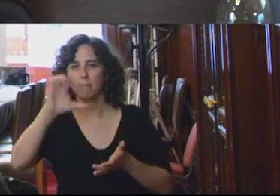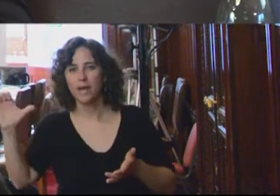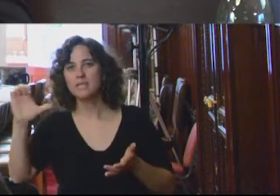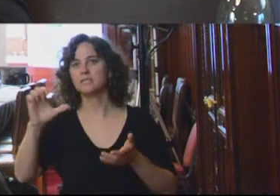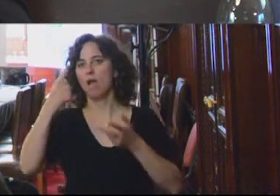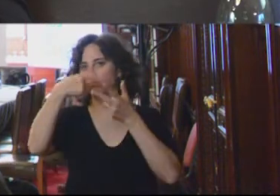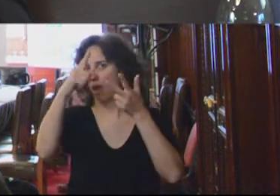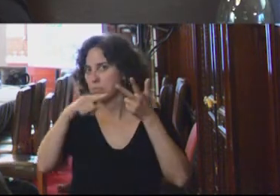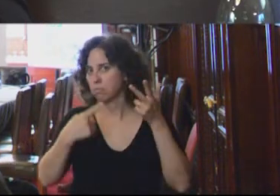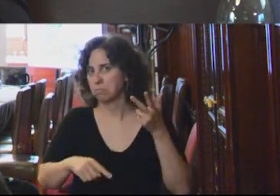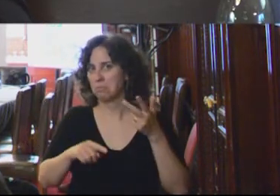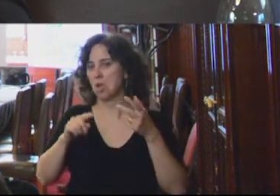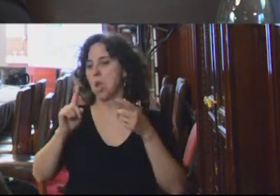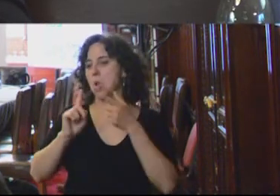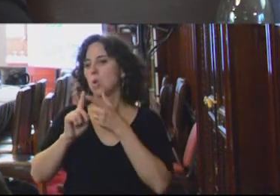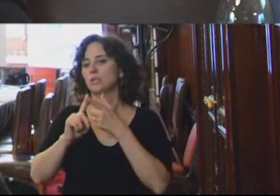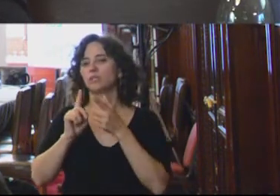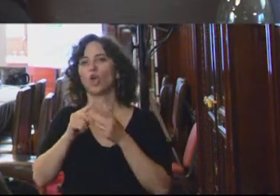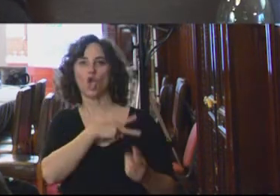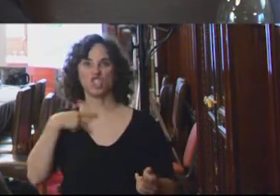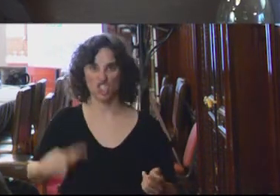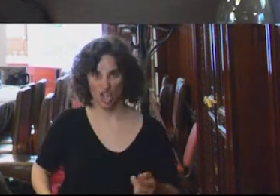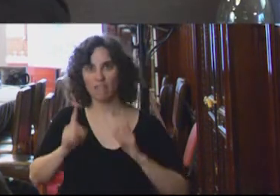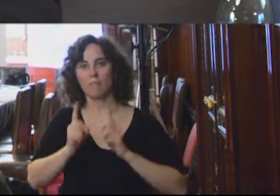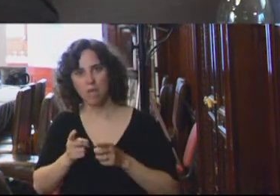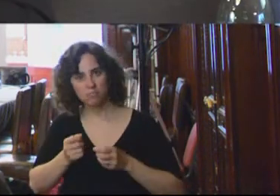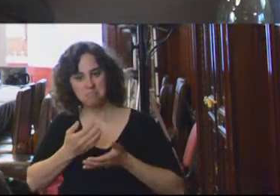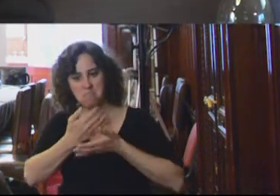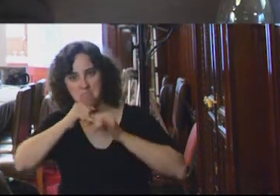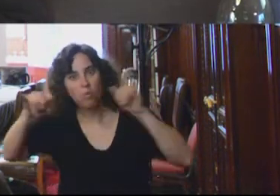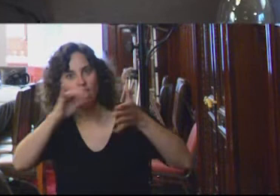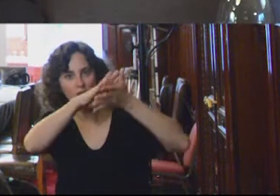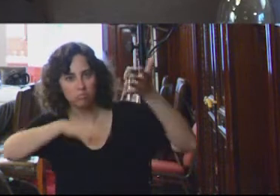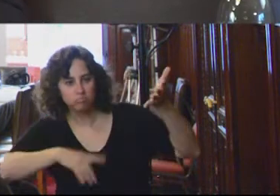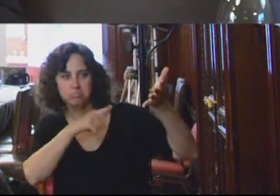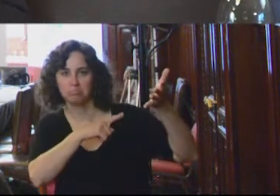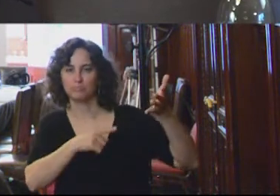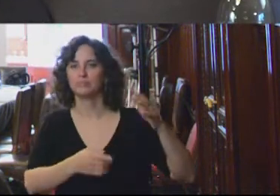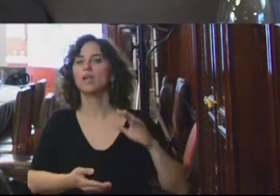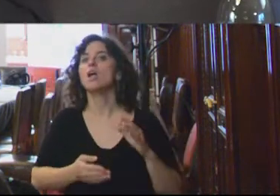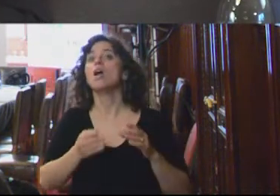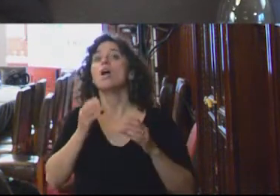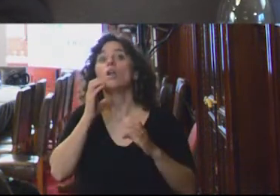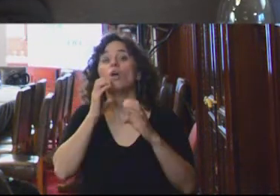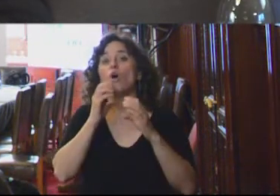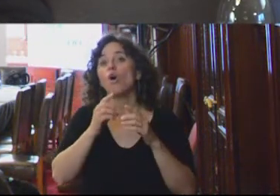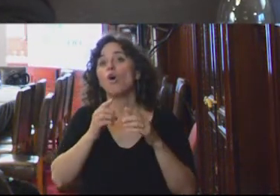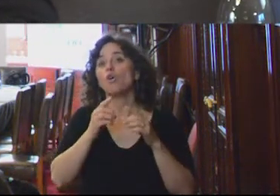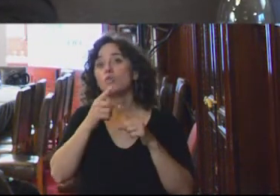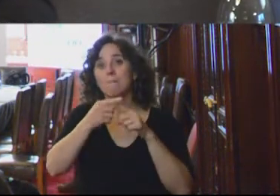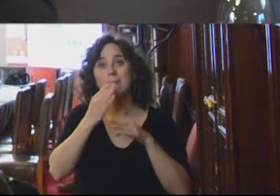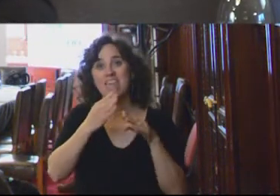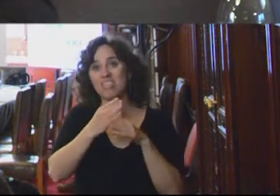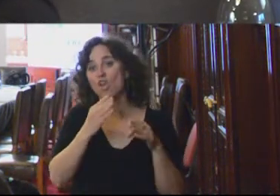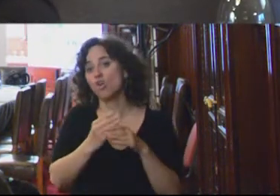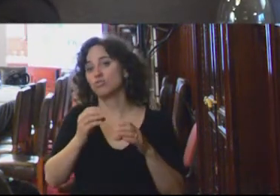los contratos con las compañías chinas. Los medios más sancionados hasta ahora han sido La Hora, Canal